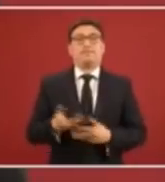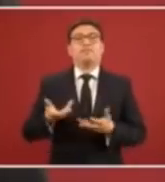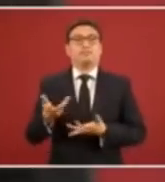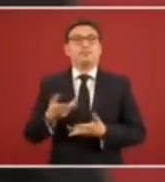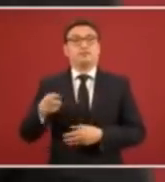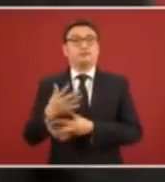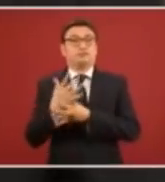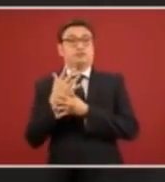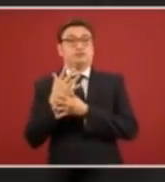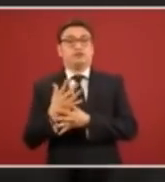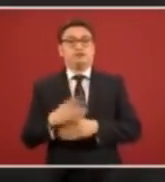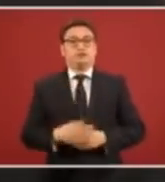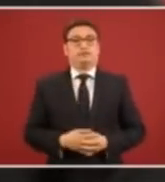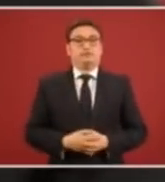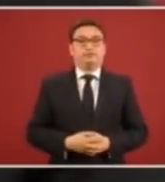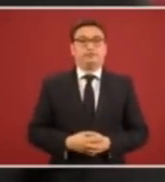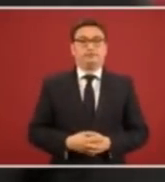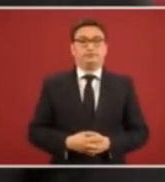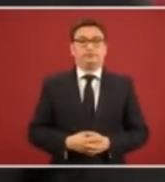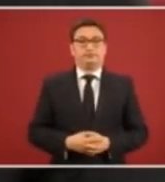decía que no iba a aprobar